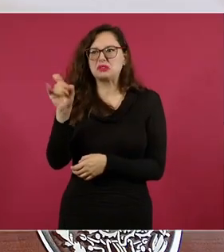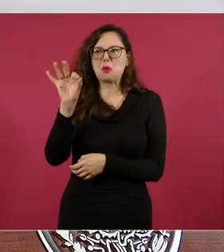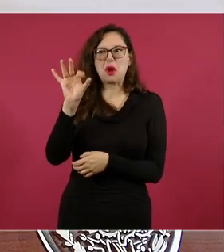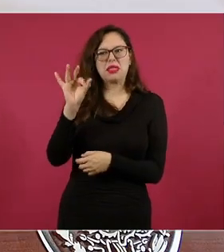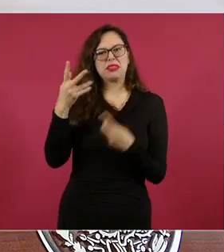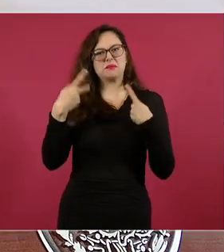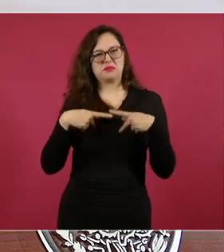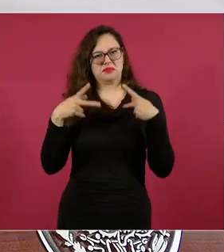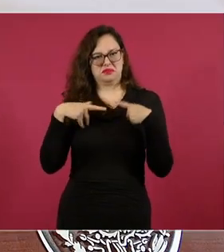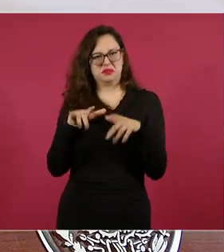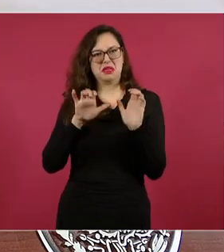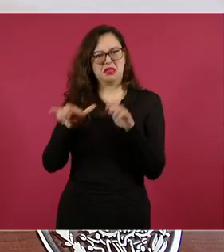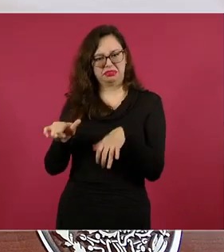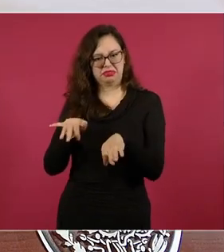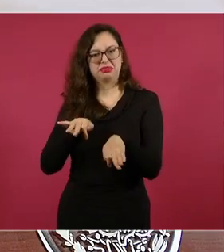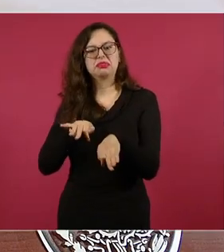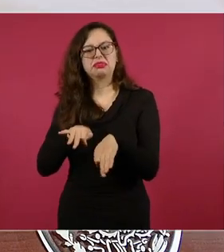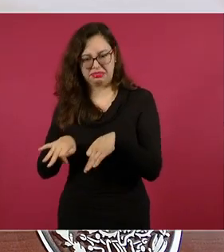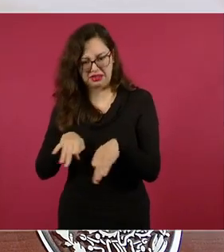que